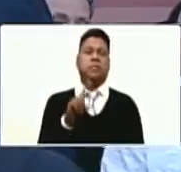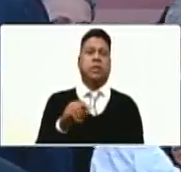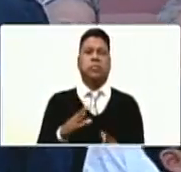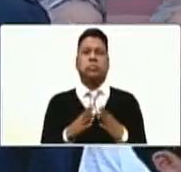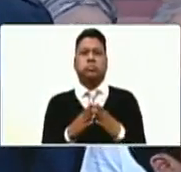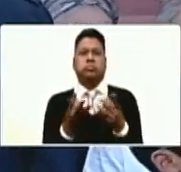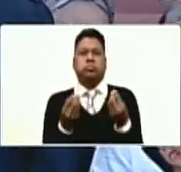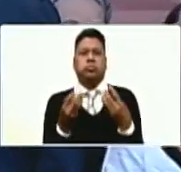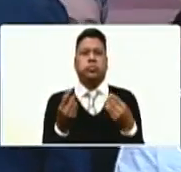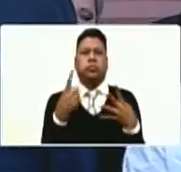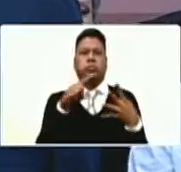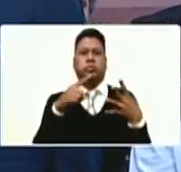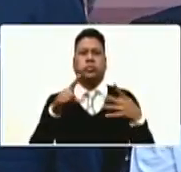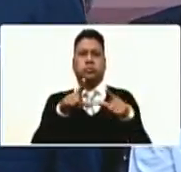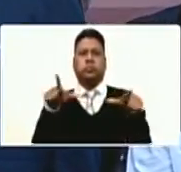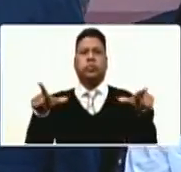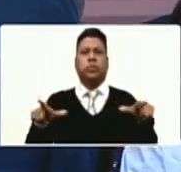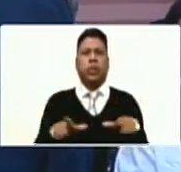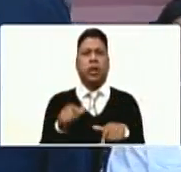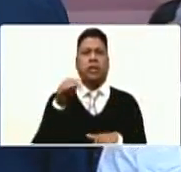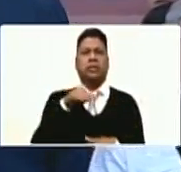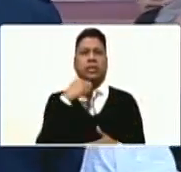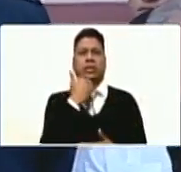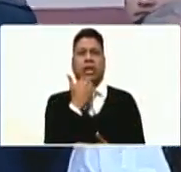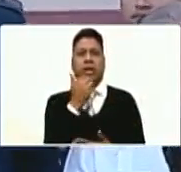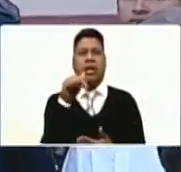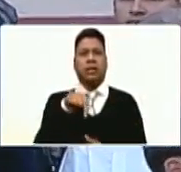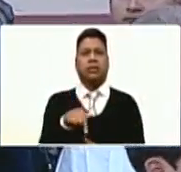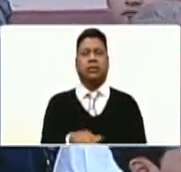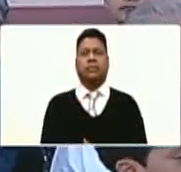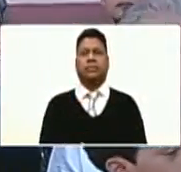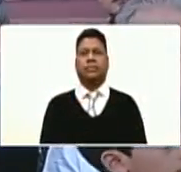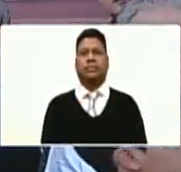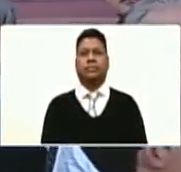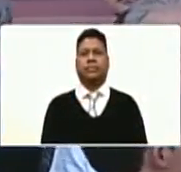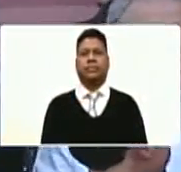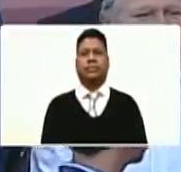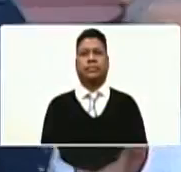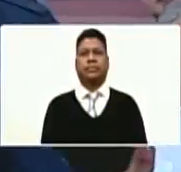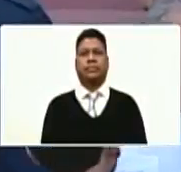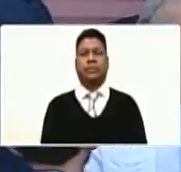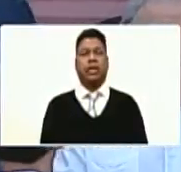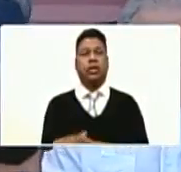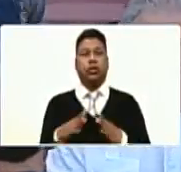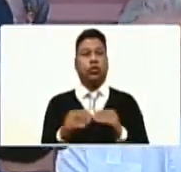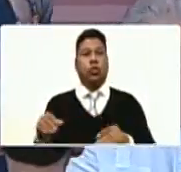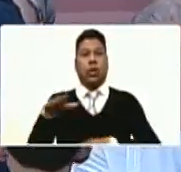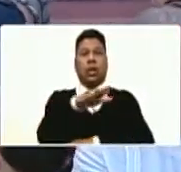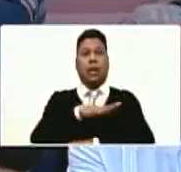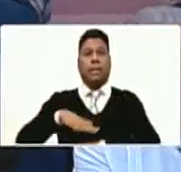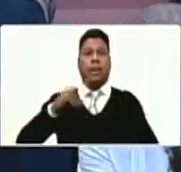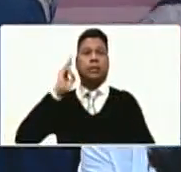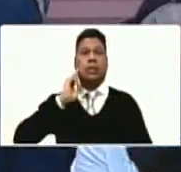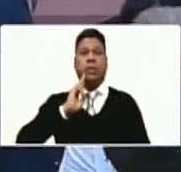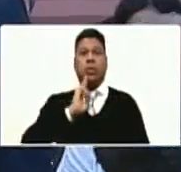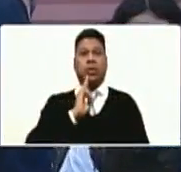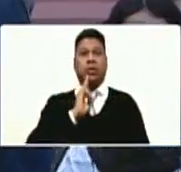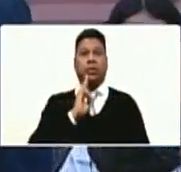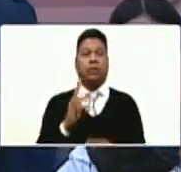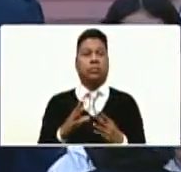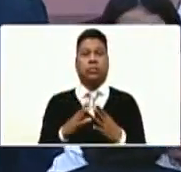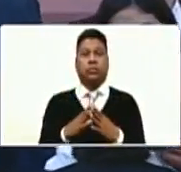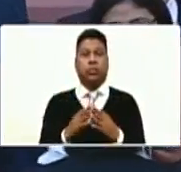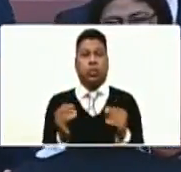zonas de la capital de la República, quienes junto a todo el país y en las plazas Bolívar y en lugar donde hayan